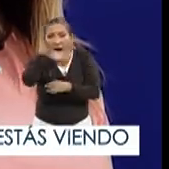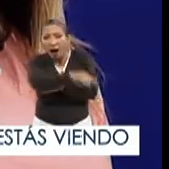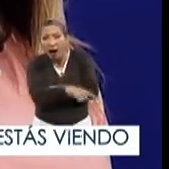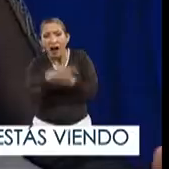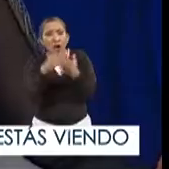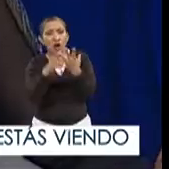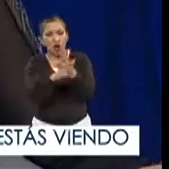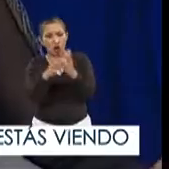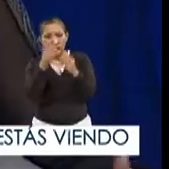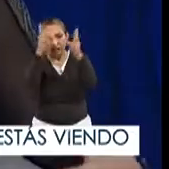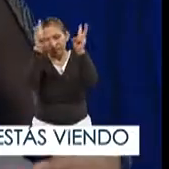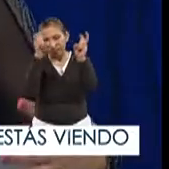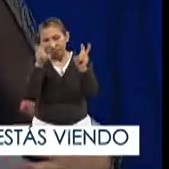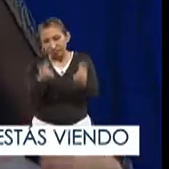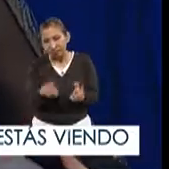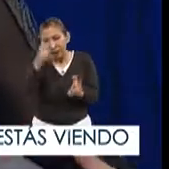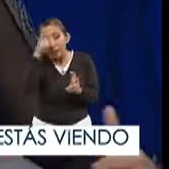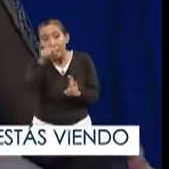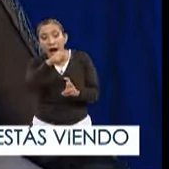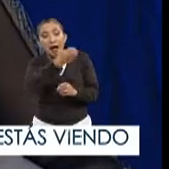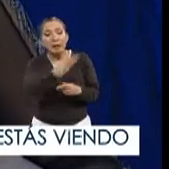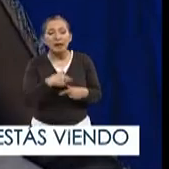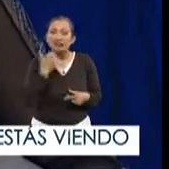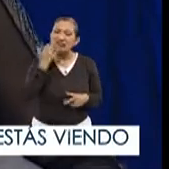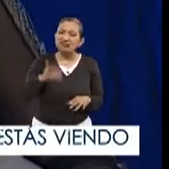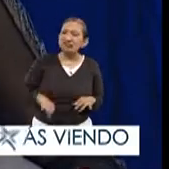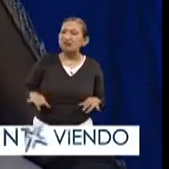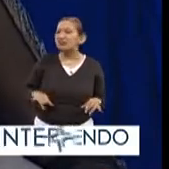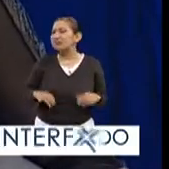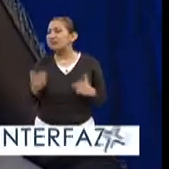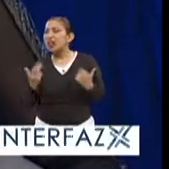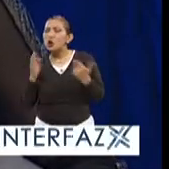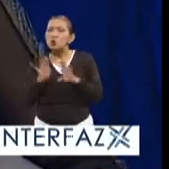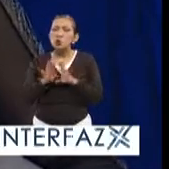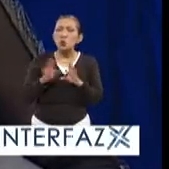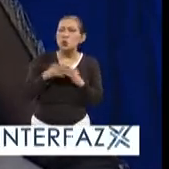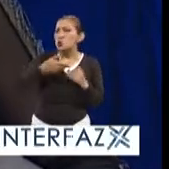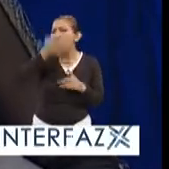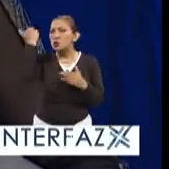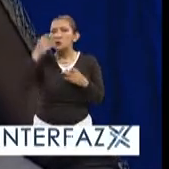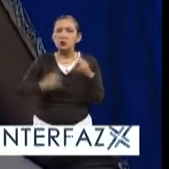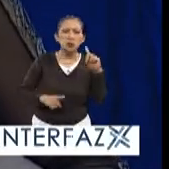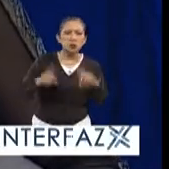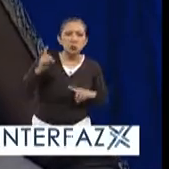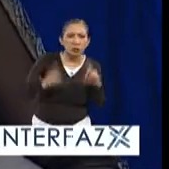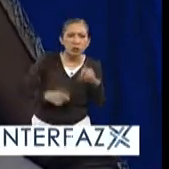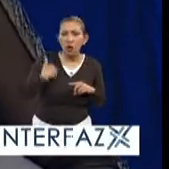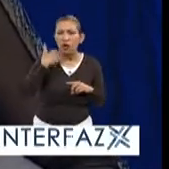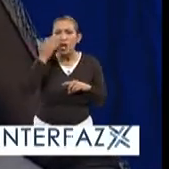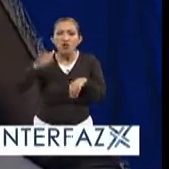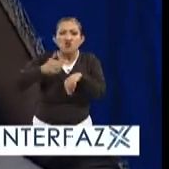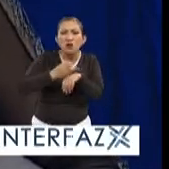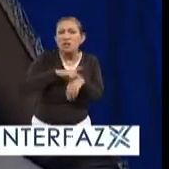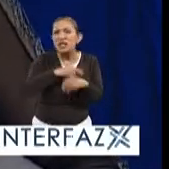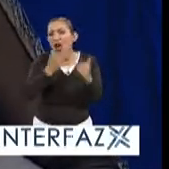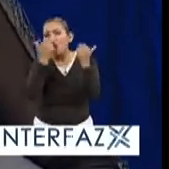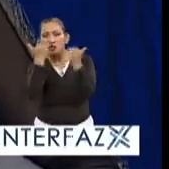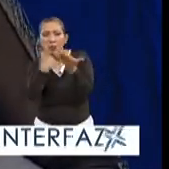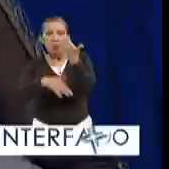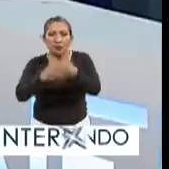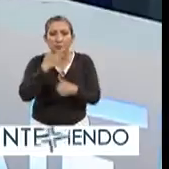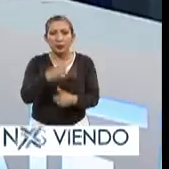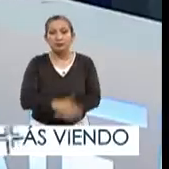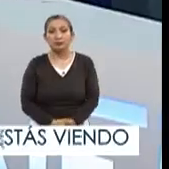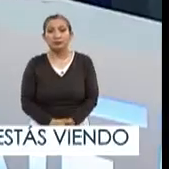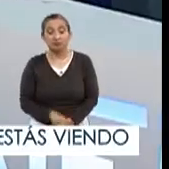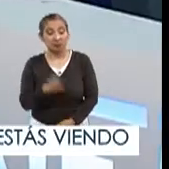de productos, así le llamamos, para todas aquellas que estén, a todas aquellas personas que estén interesadas en consolidar su negocio. Pues